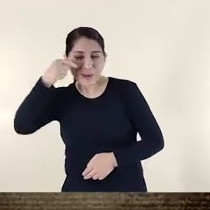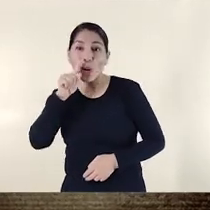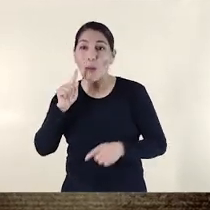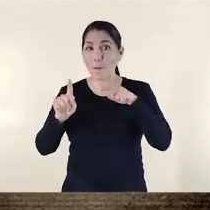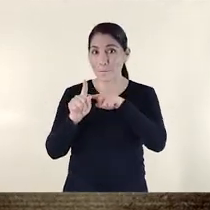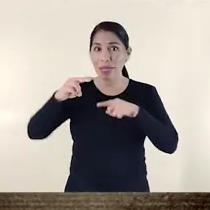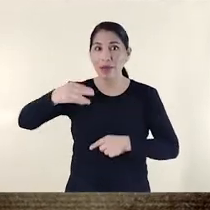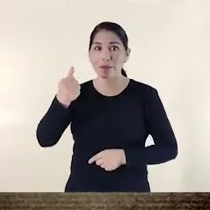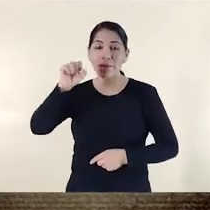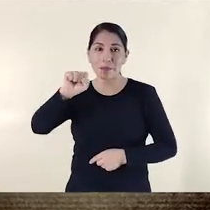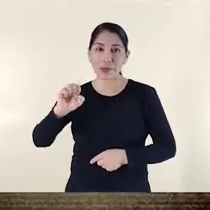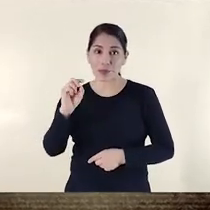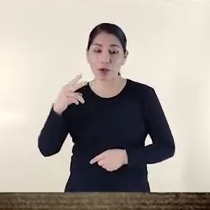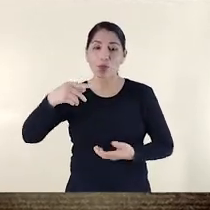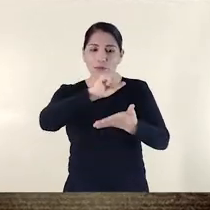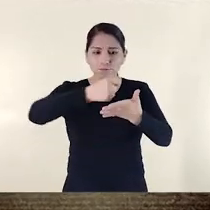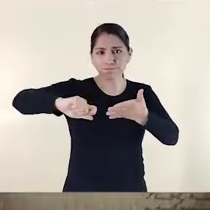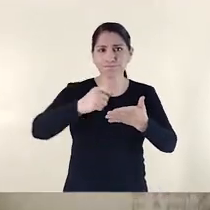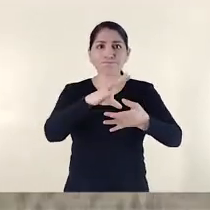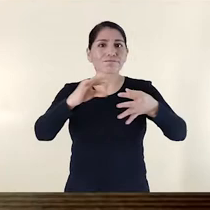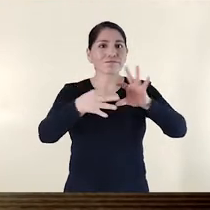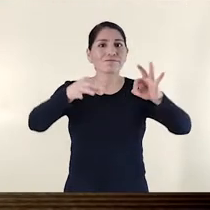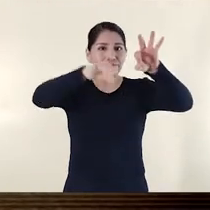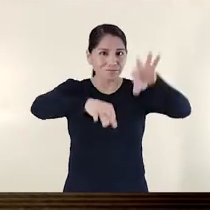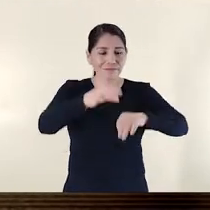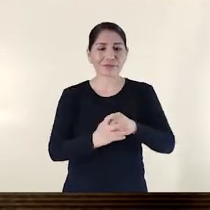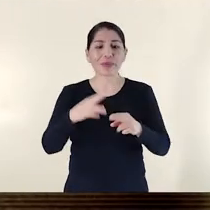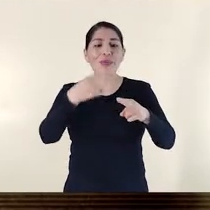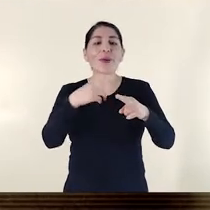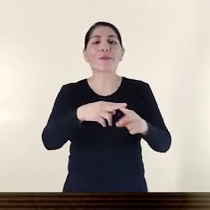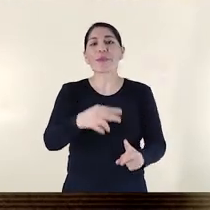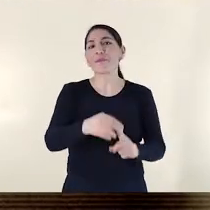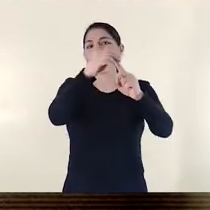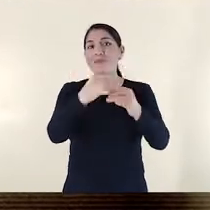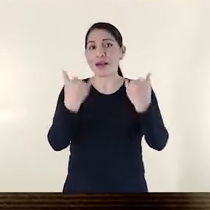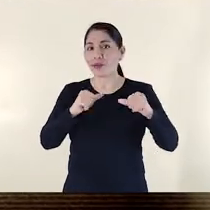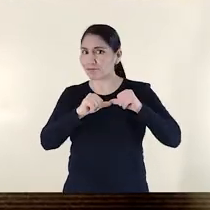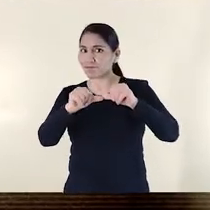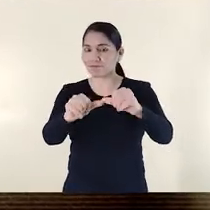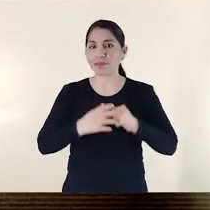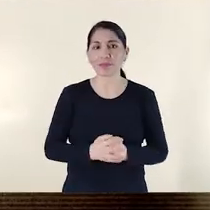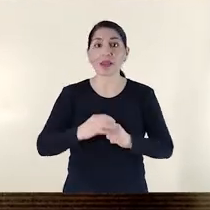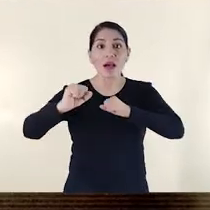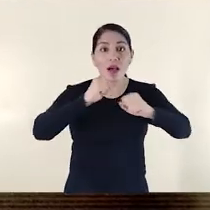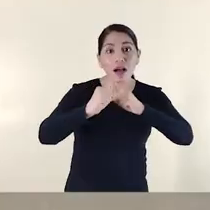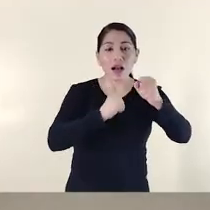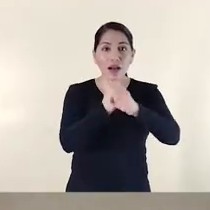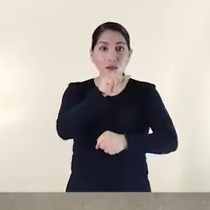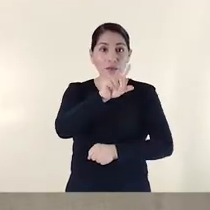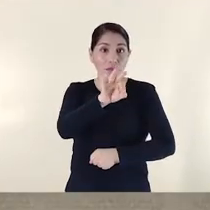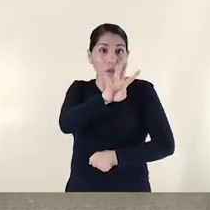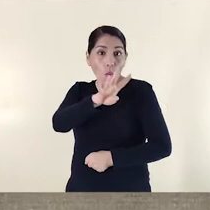al dramaturgo costumbrista peruano Manuel Asencio Segura y por el nombre municipal lo tomó el que actualmente lo lleva.